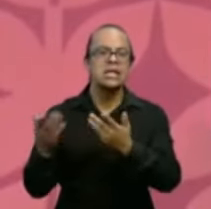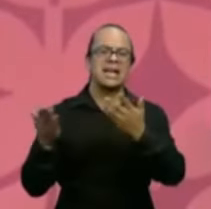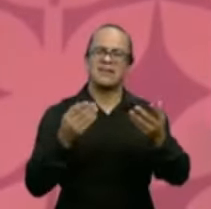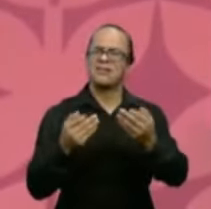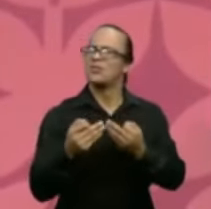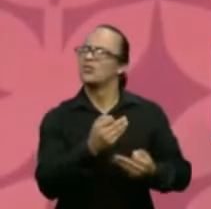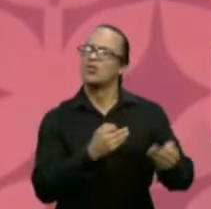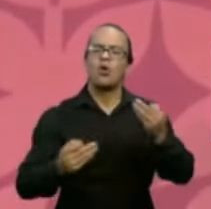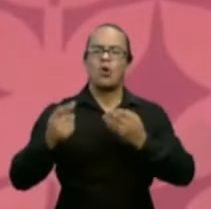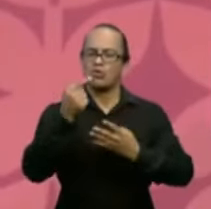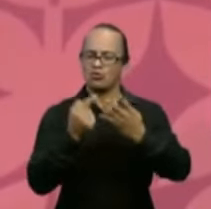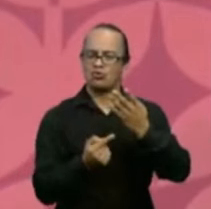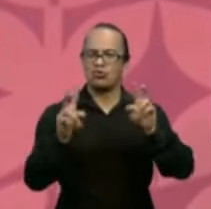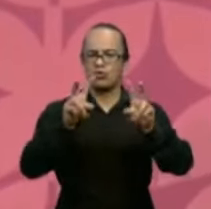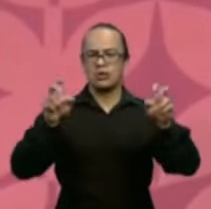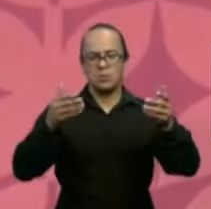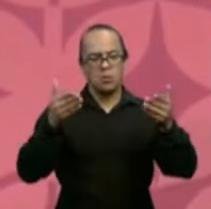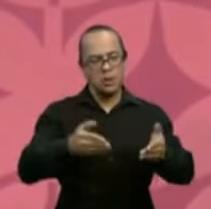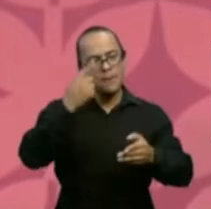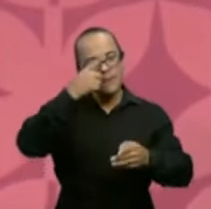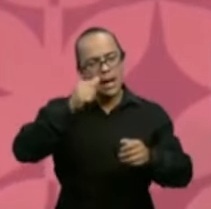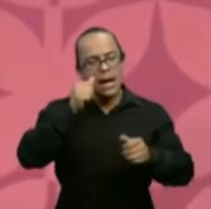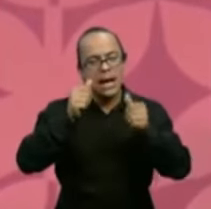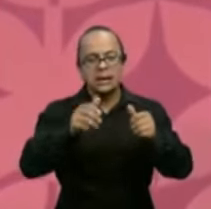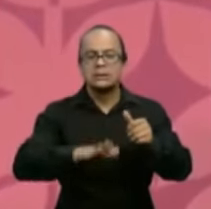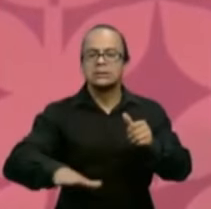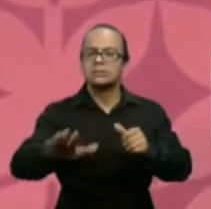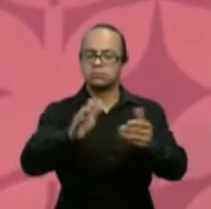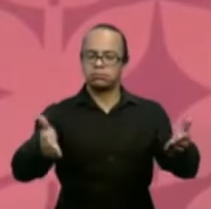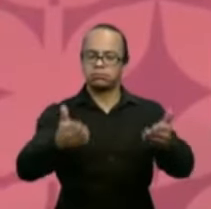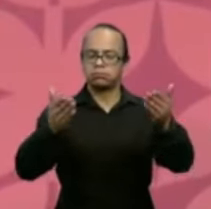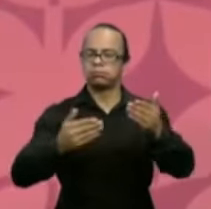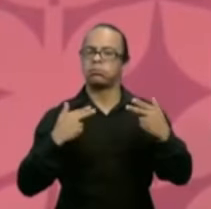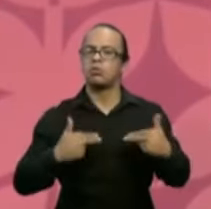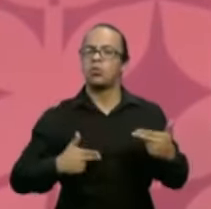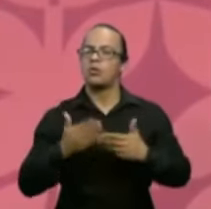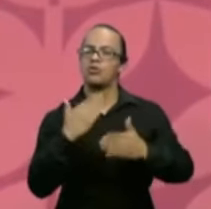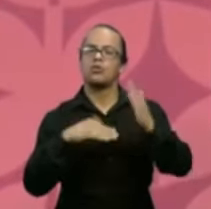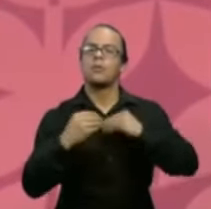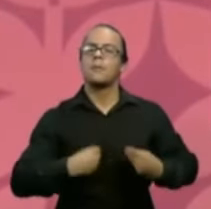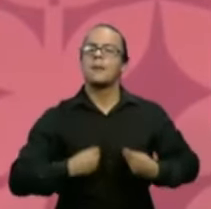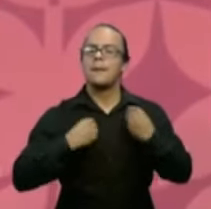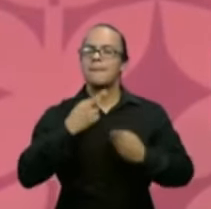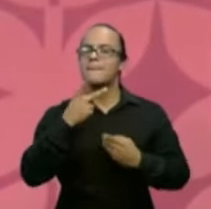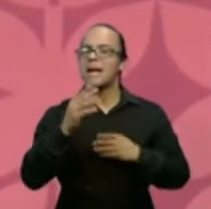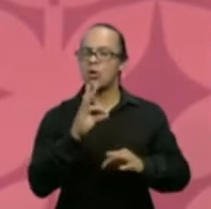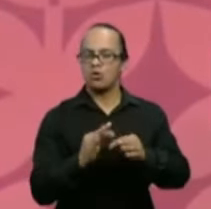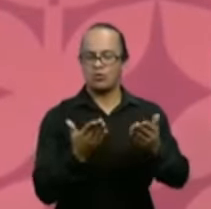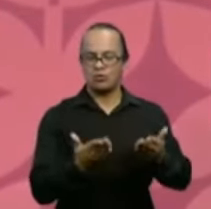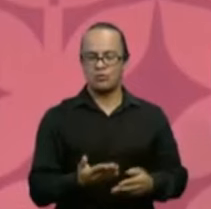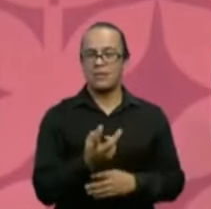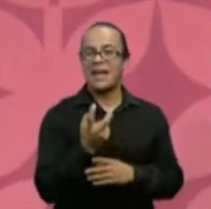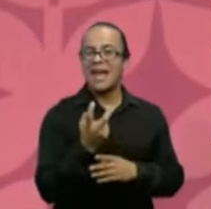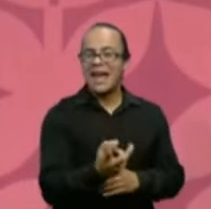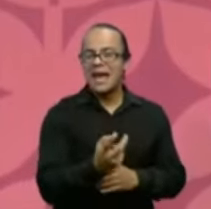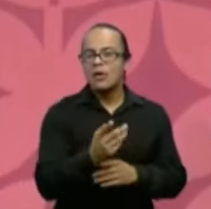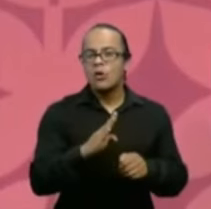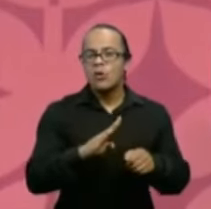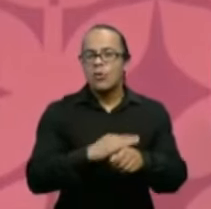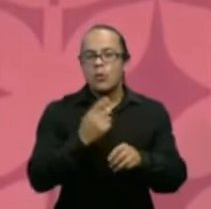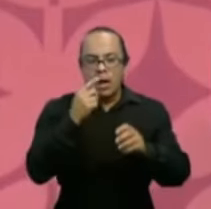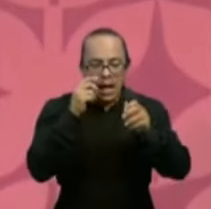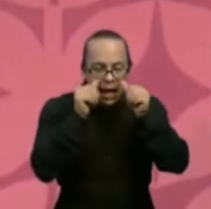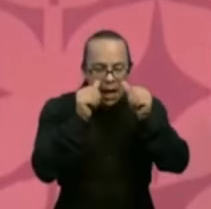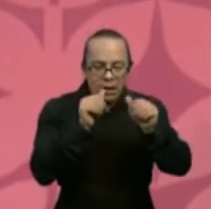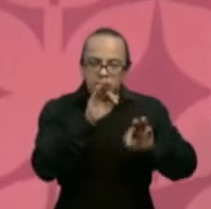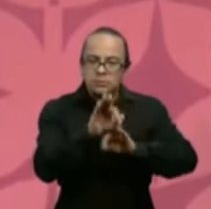todas las artes que nos permiten mejorar nuestra calidad como seres humanos. Esto, insisto, no solamente va a permitir